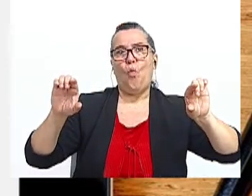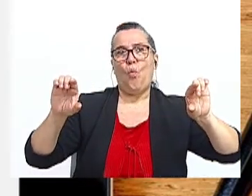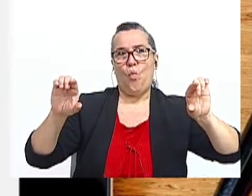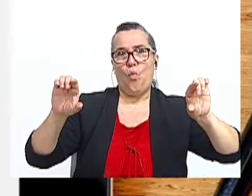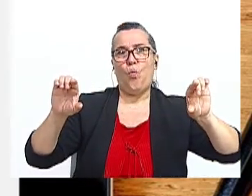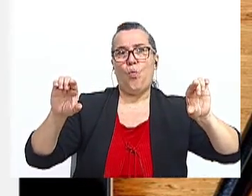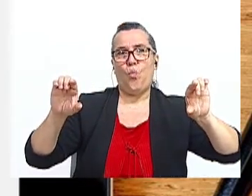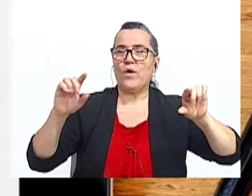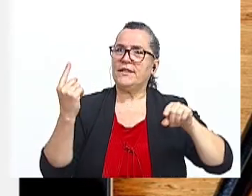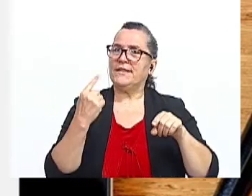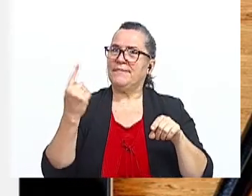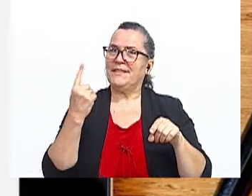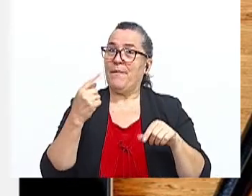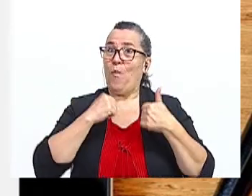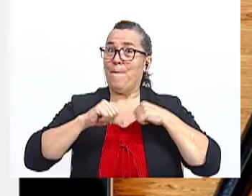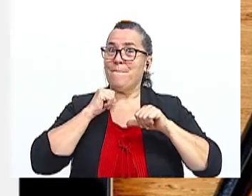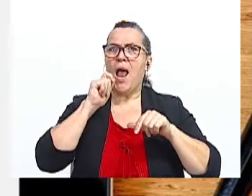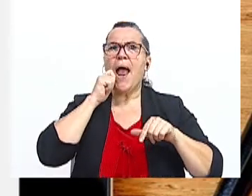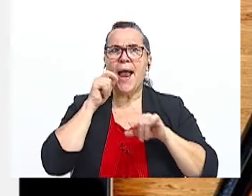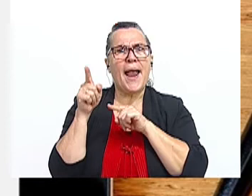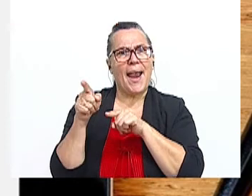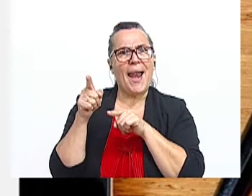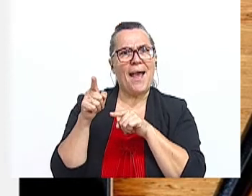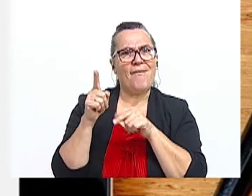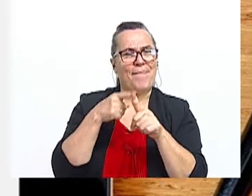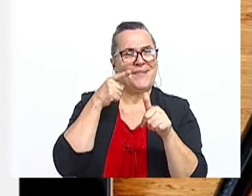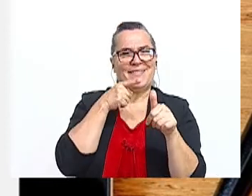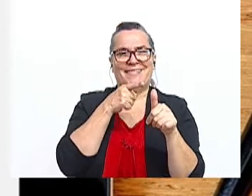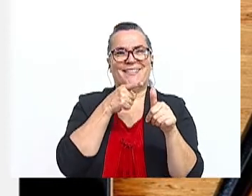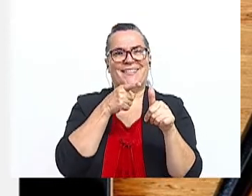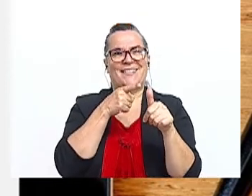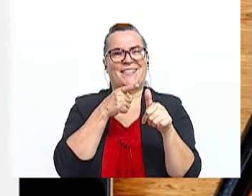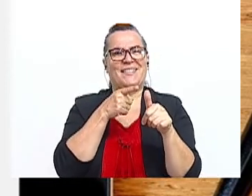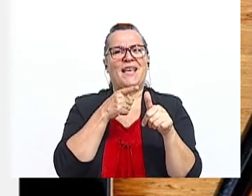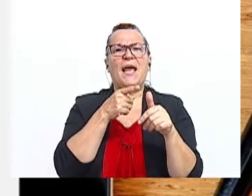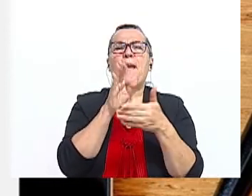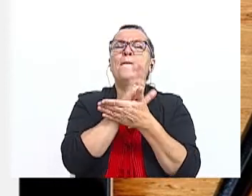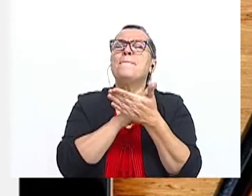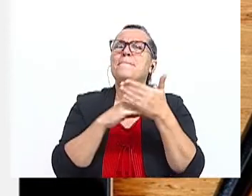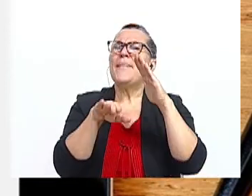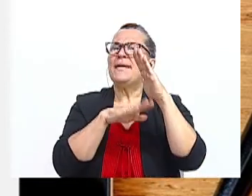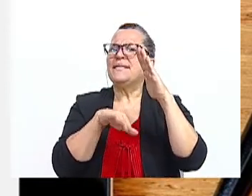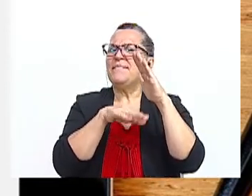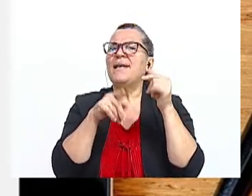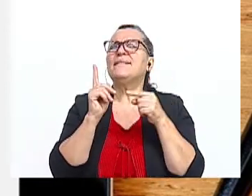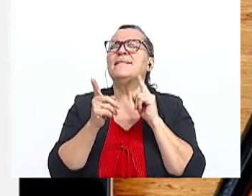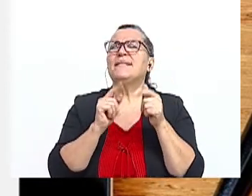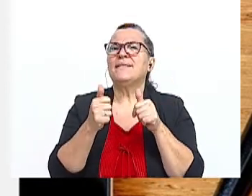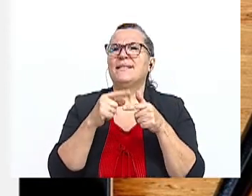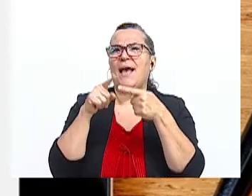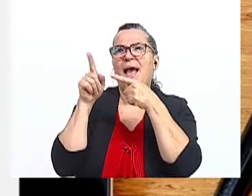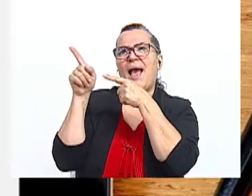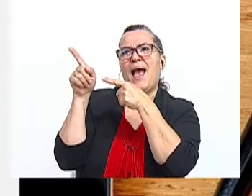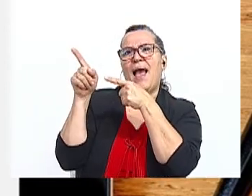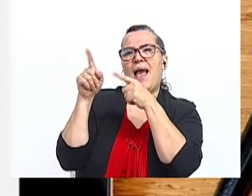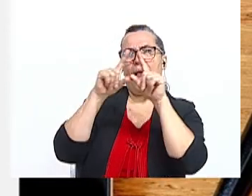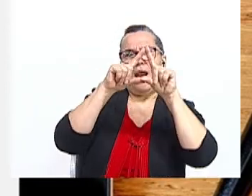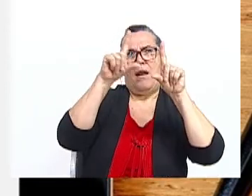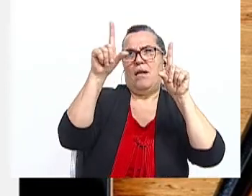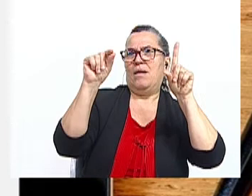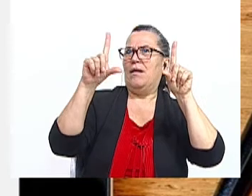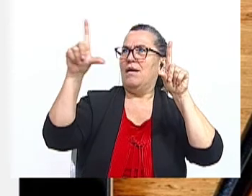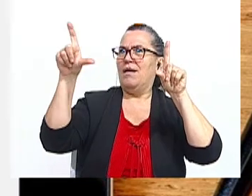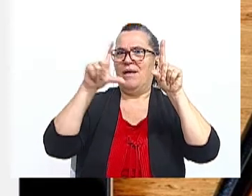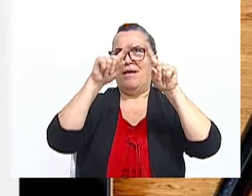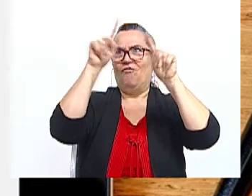Tienen siempre un personaje clave, ¿sí? ¿Y cuáles son sus partes básicas? Pues bien, tenemos el viñetado, que es el